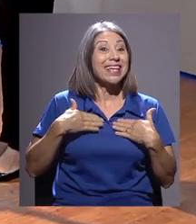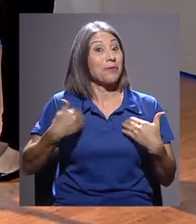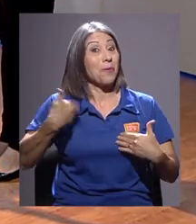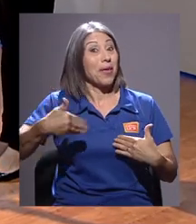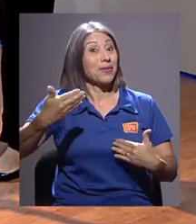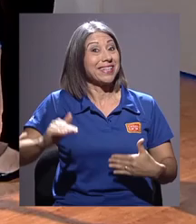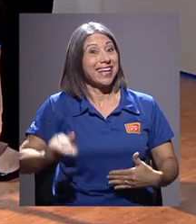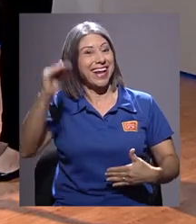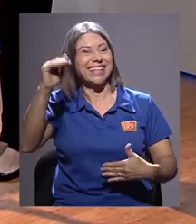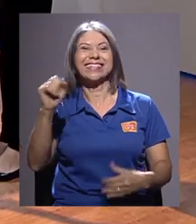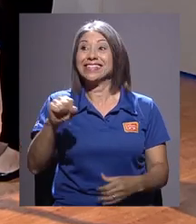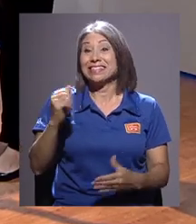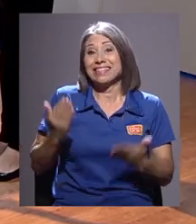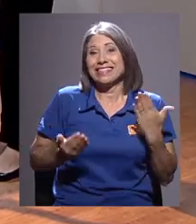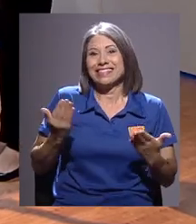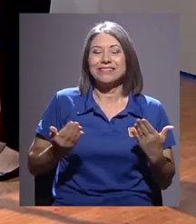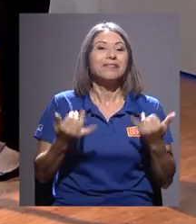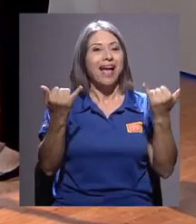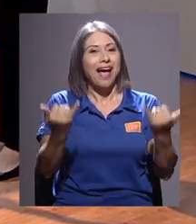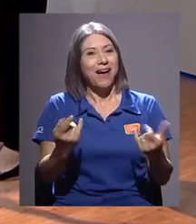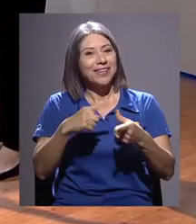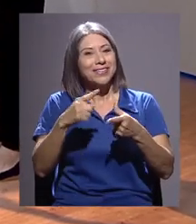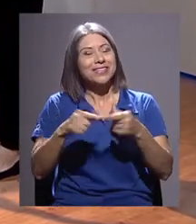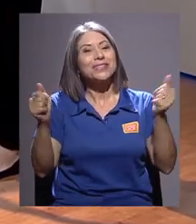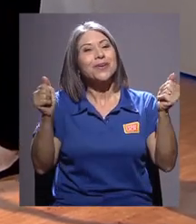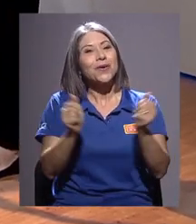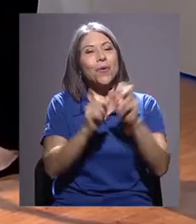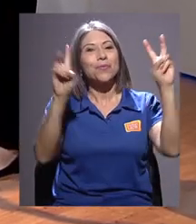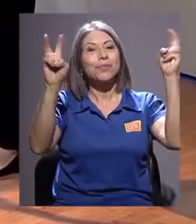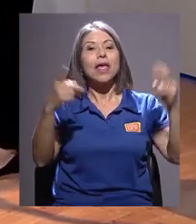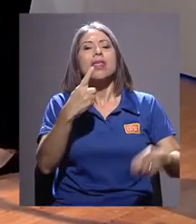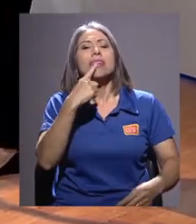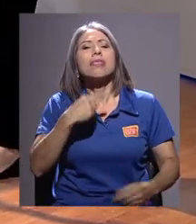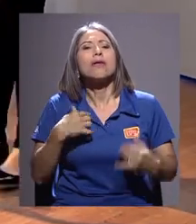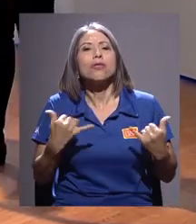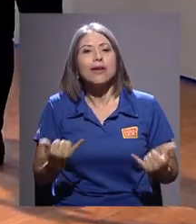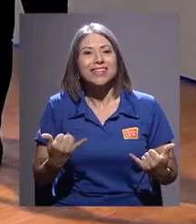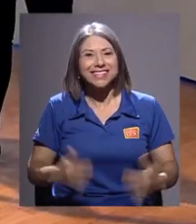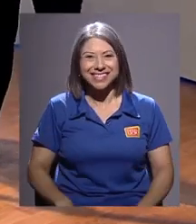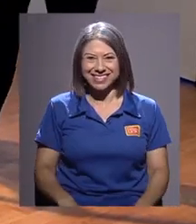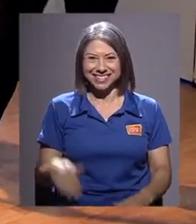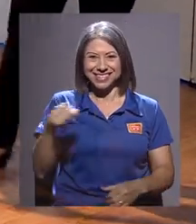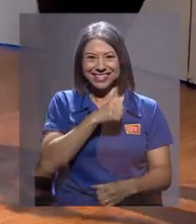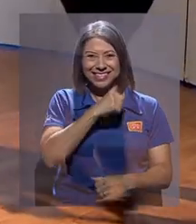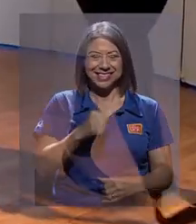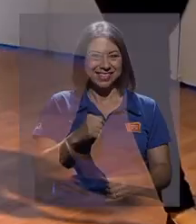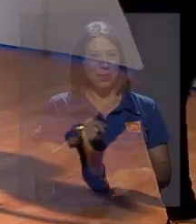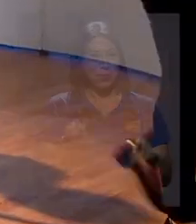en grandes hitos las dejamos entonces con dinero de una vez gracias alberto gracias